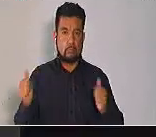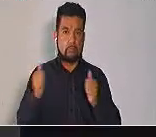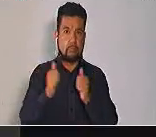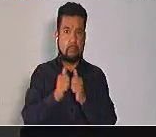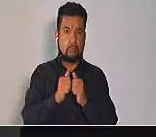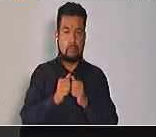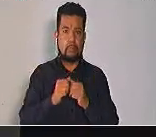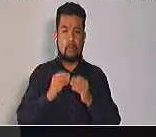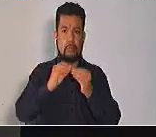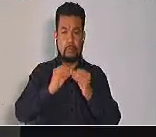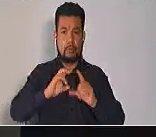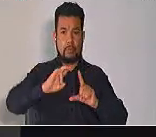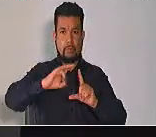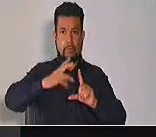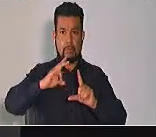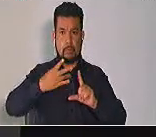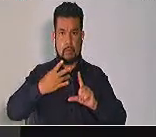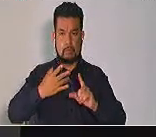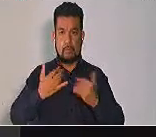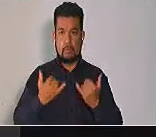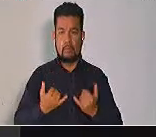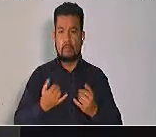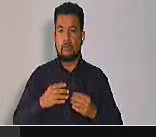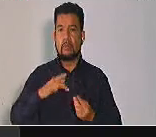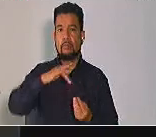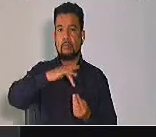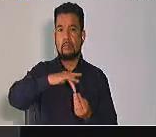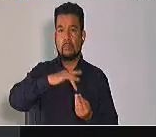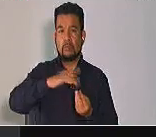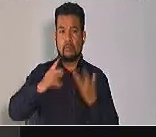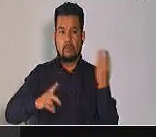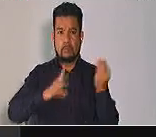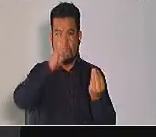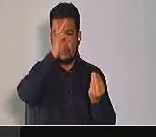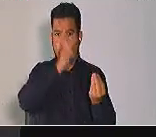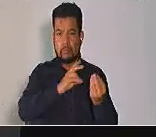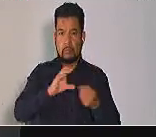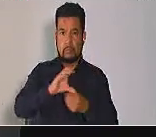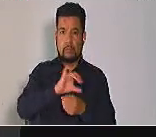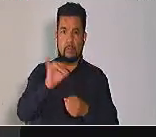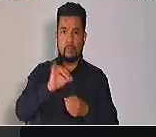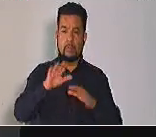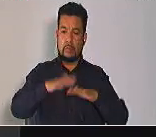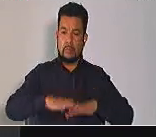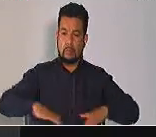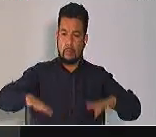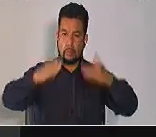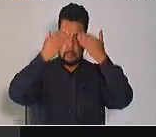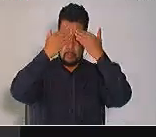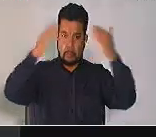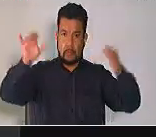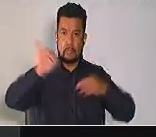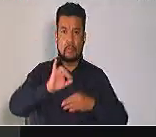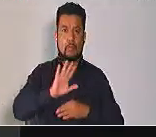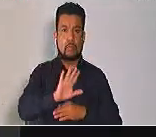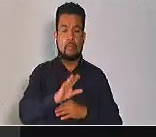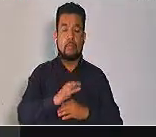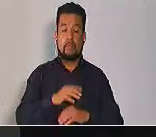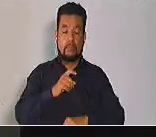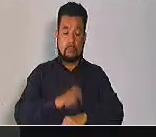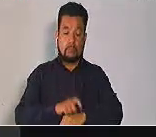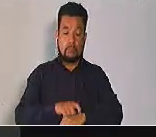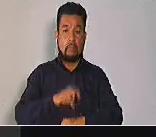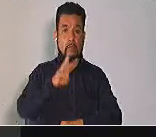en nuestras plataformas digitales en esta sesión del Honorable Consejo de Ibagué, recinto de la democracia ibaguereña, siendo